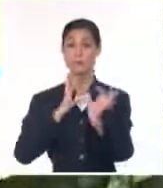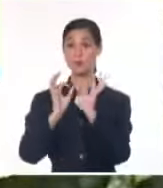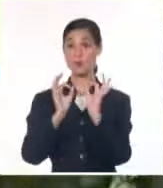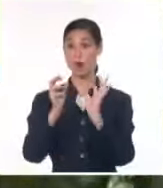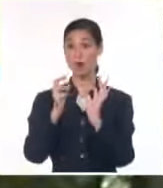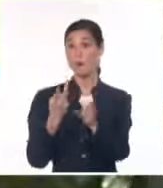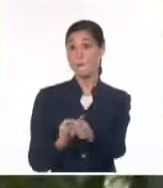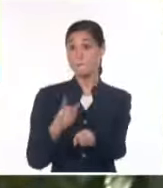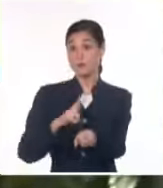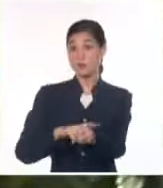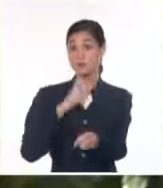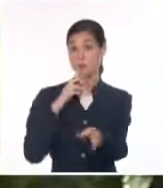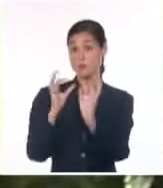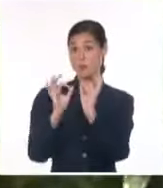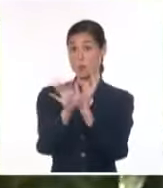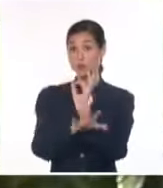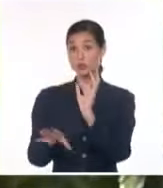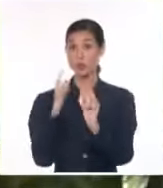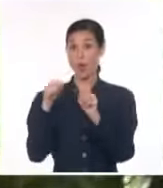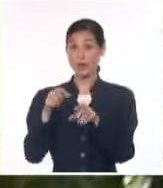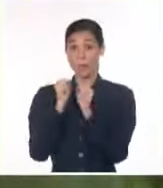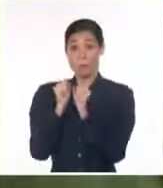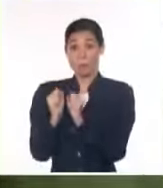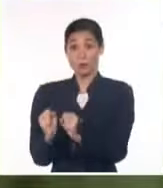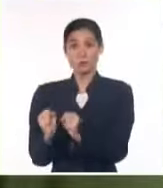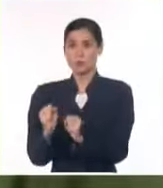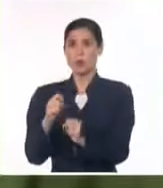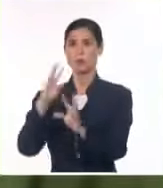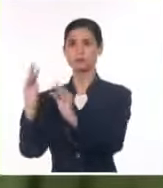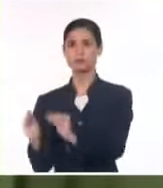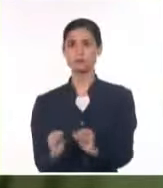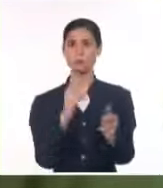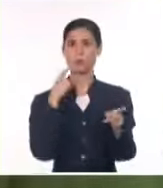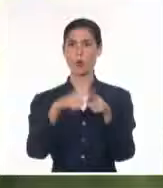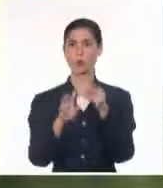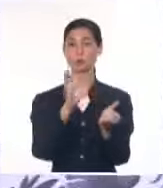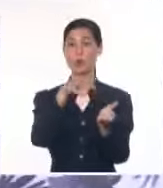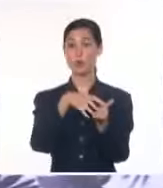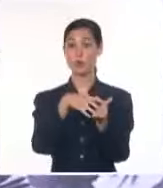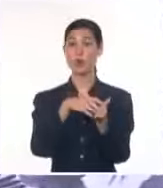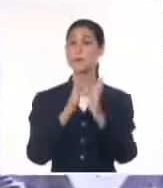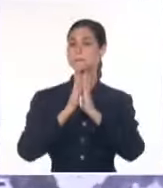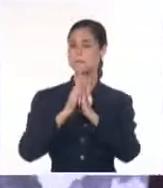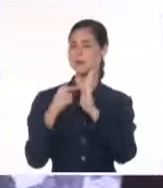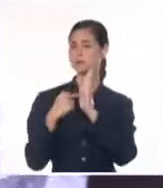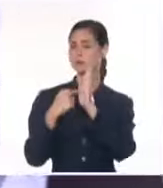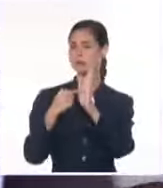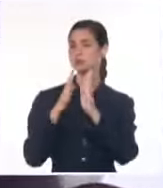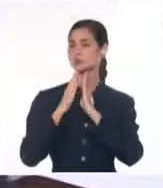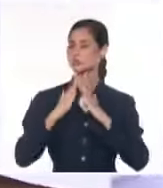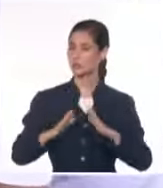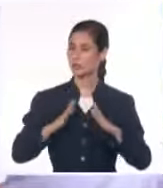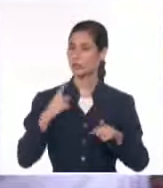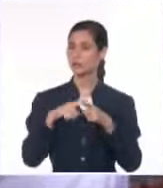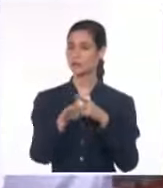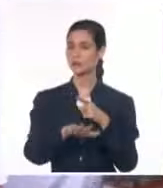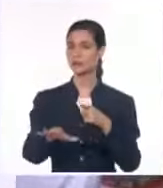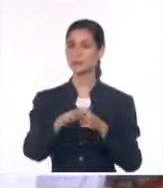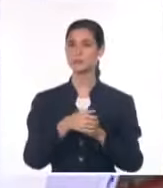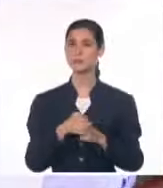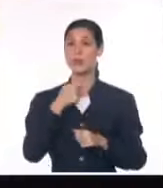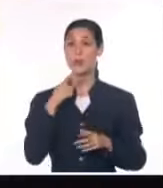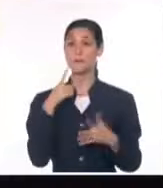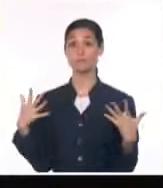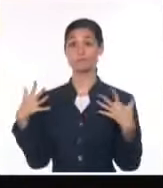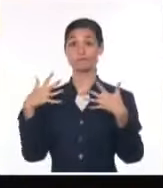pueden permanecer aquí. Pero lo que hace falta es que ustedes estén tranquilos y seguros. A pesar de los infortunios, la solidaridad